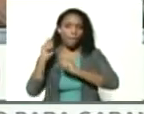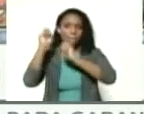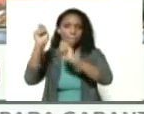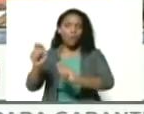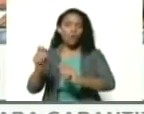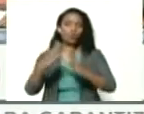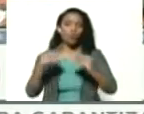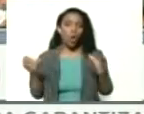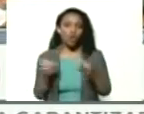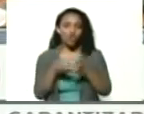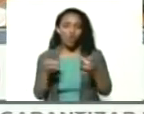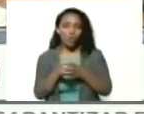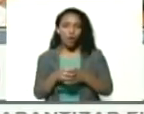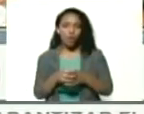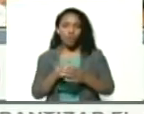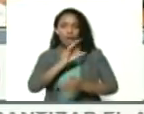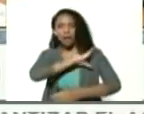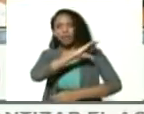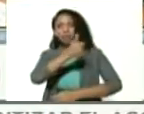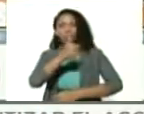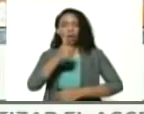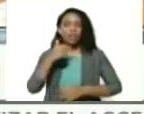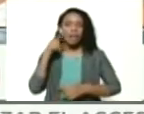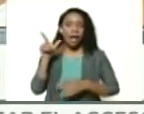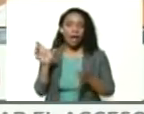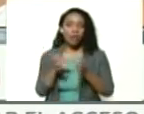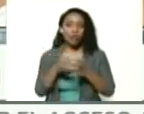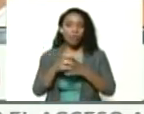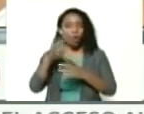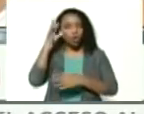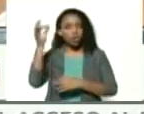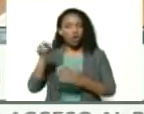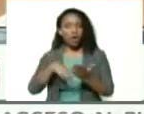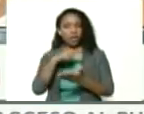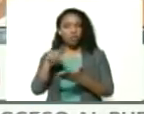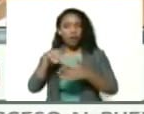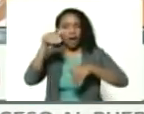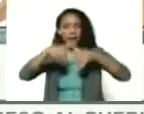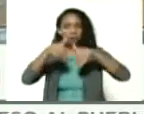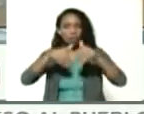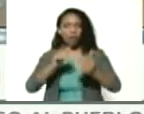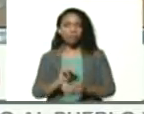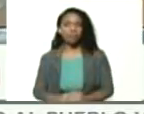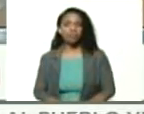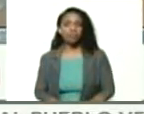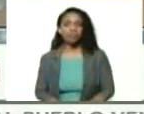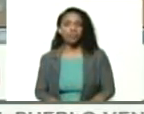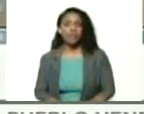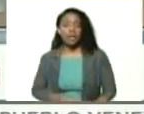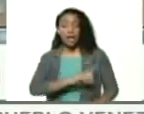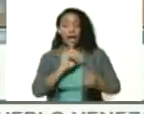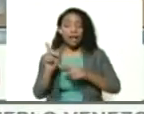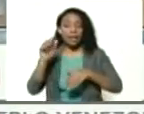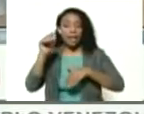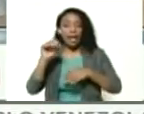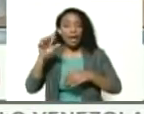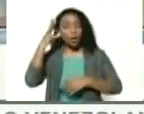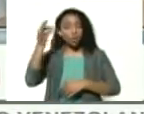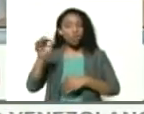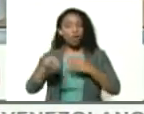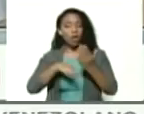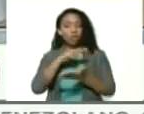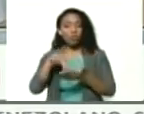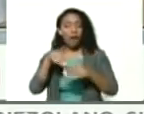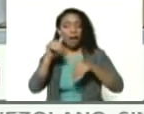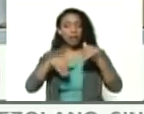todo el cuerpo de rectores y rectoras del Consejo Nacional Electoral. Este Consejo Nacional Electoral que se